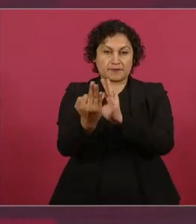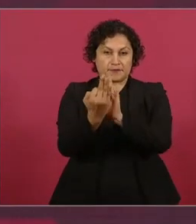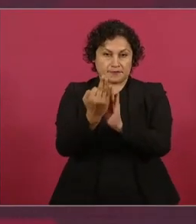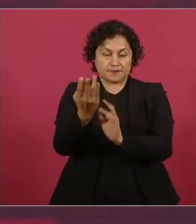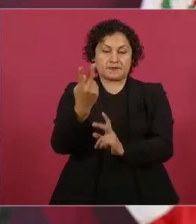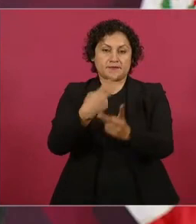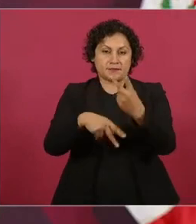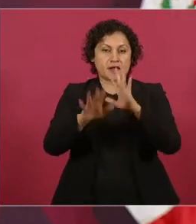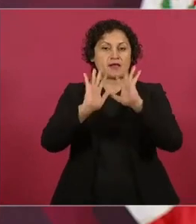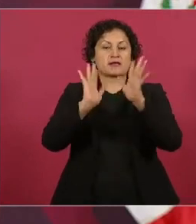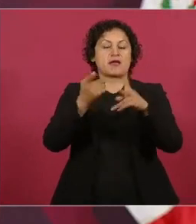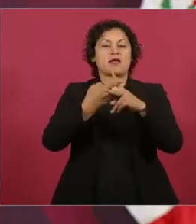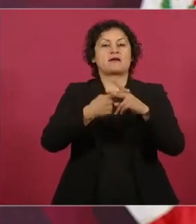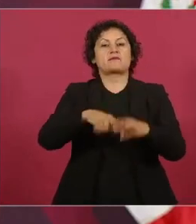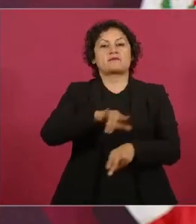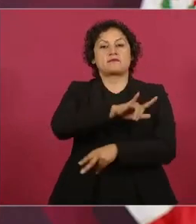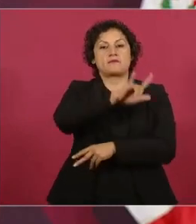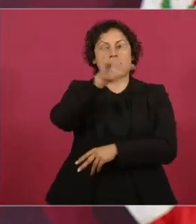Yo espero que